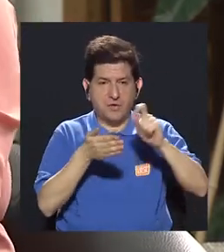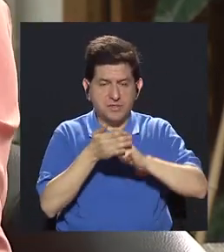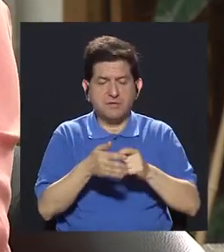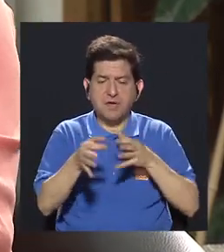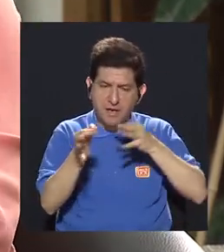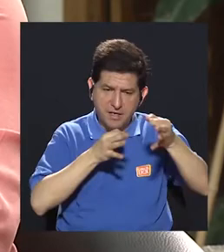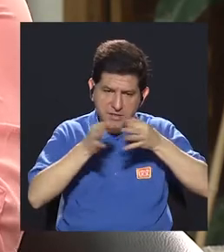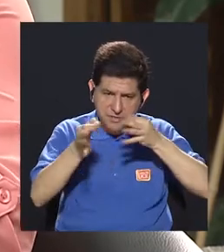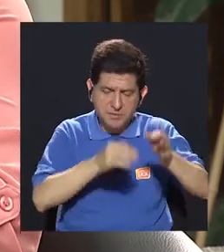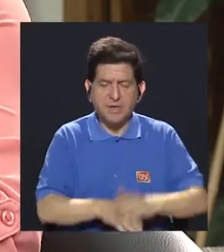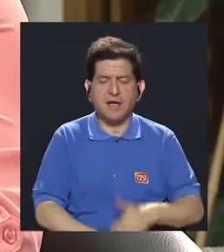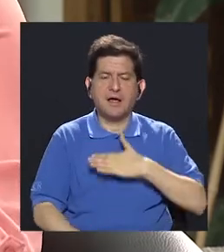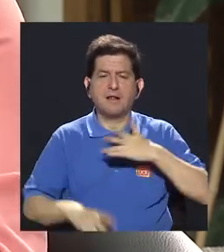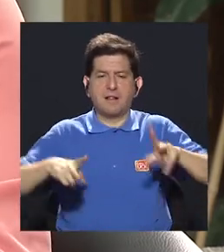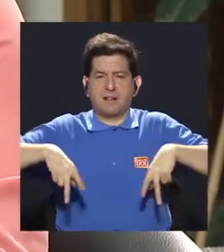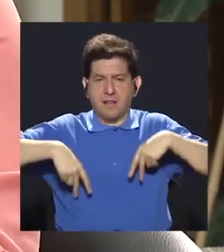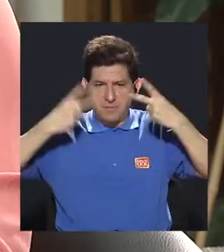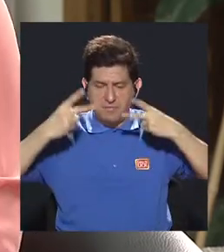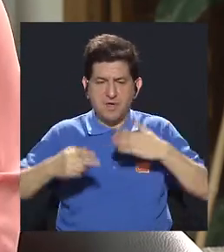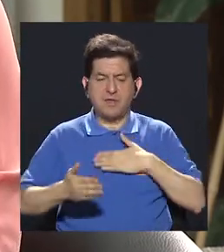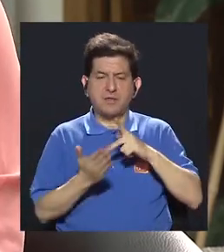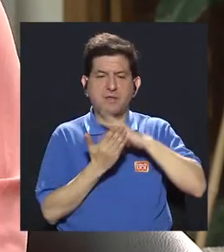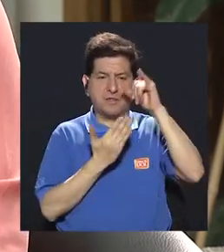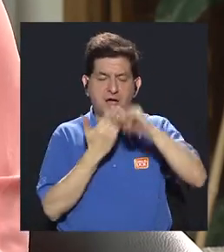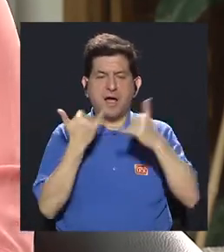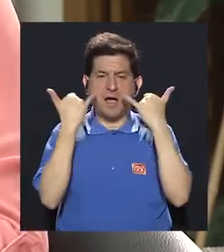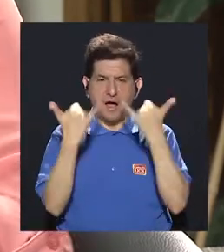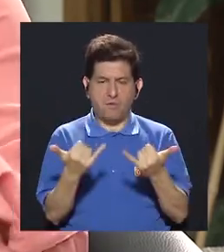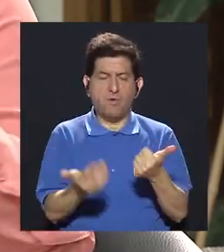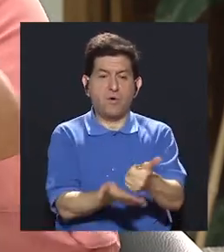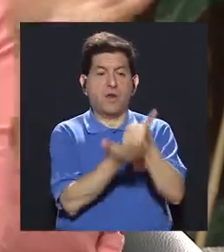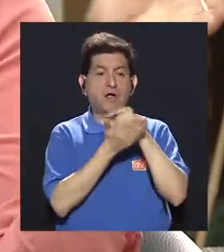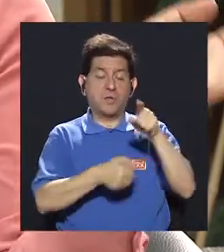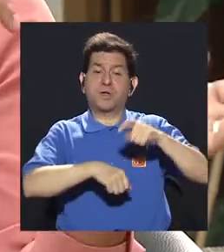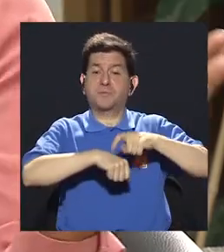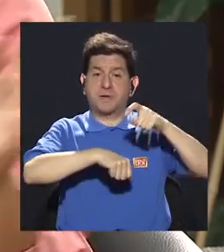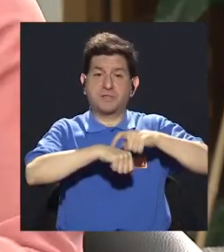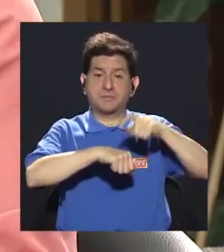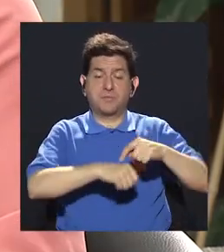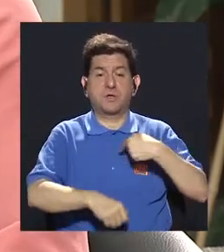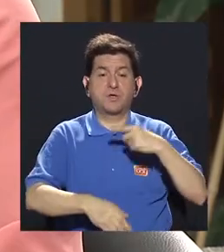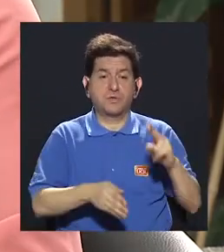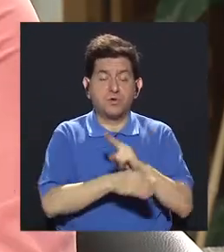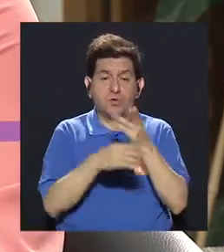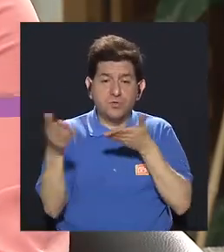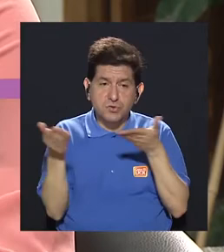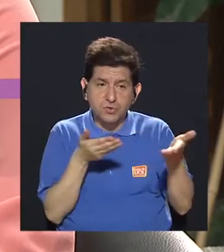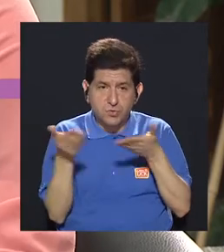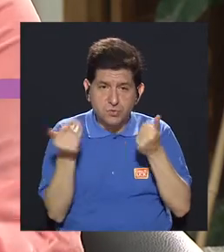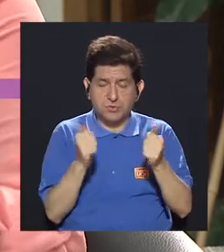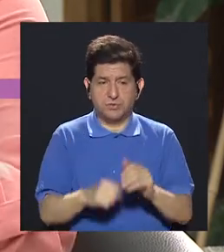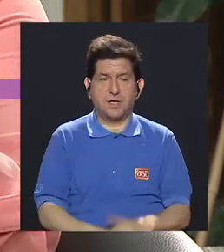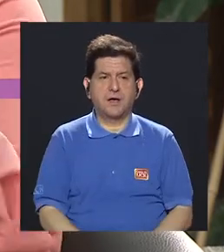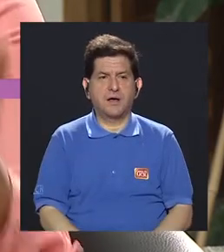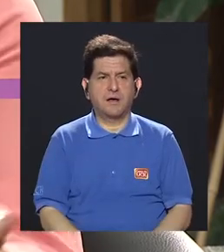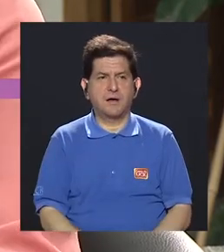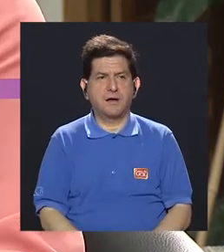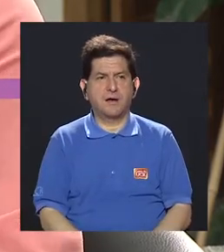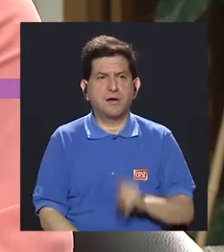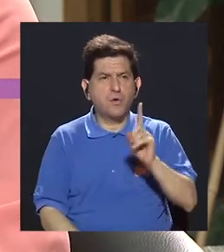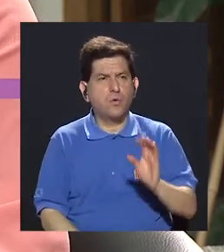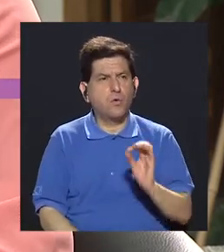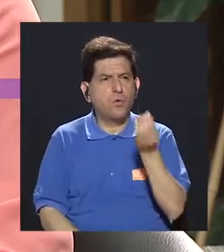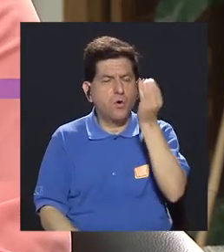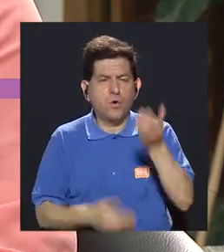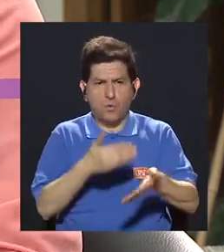para contar esto y esto, qué ha sido de mi vida, cuál es mi proyecto ahora, cómo me ayudó en ese momento haber utilizado los servicios. Hace poco